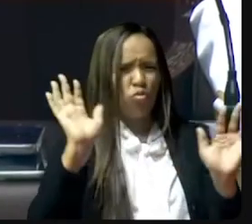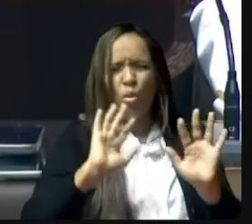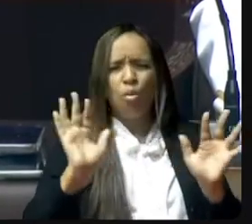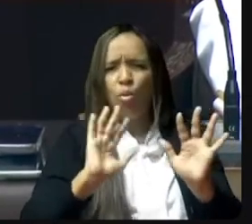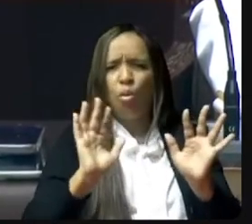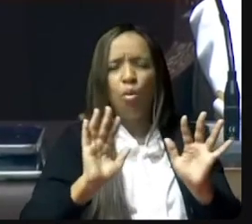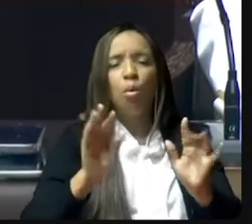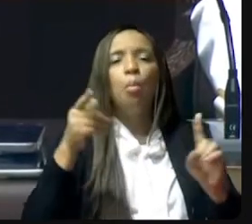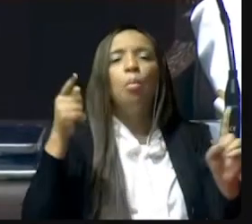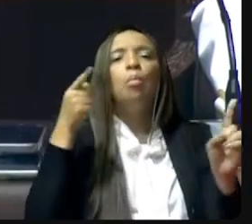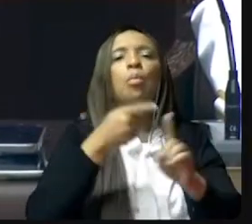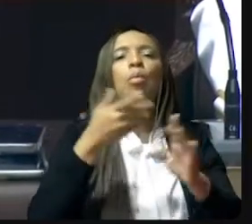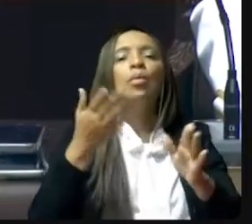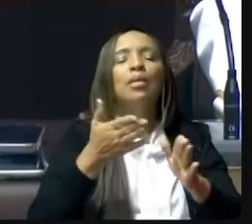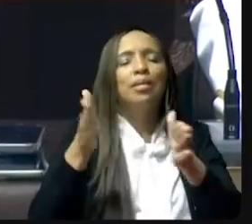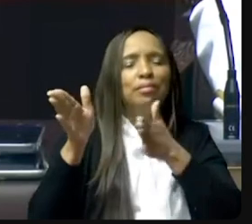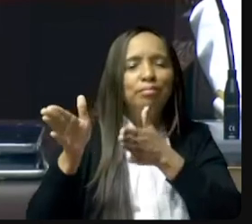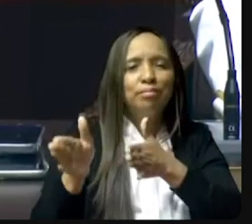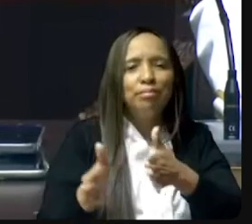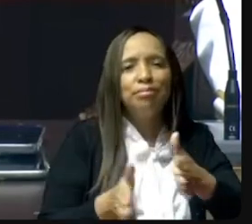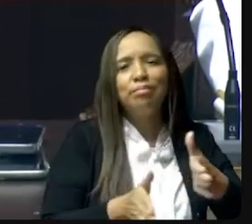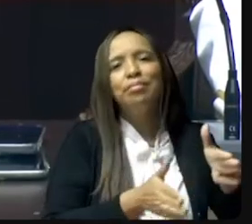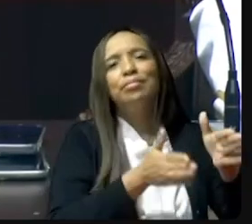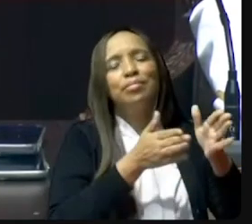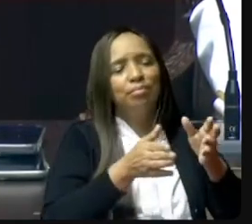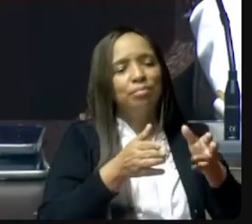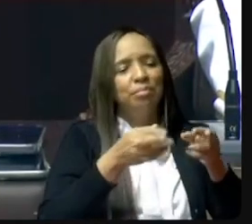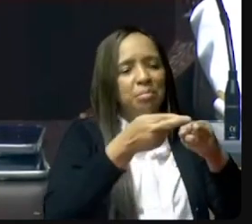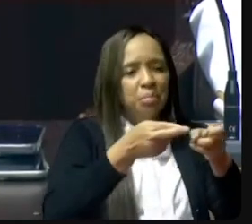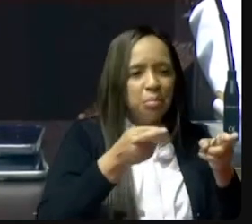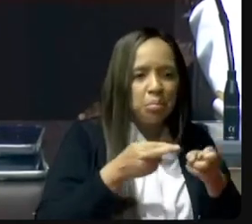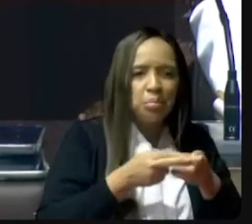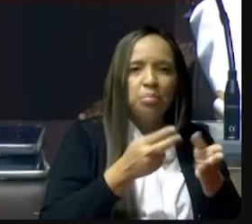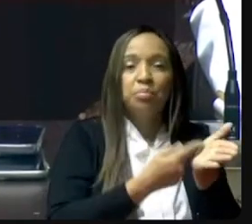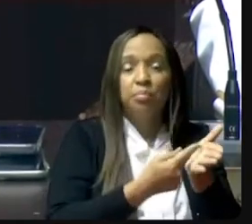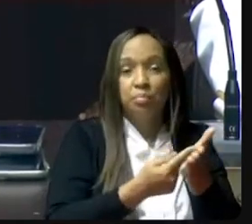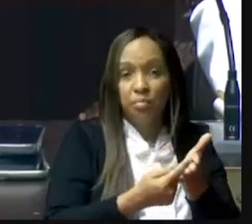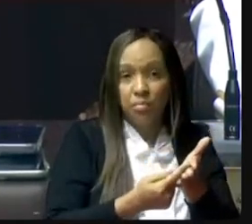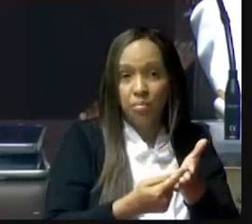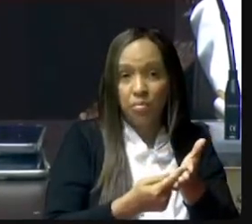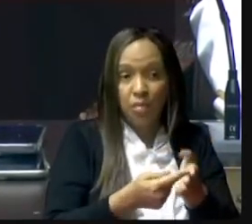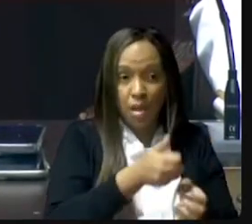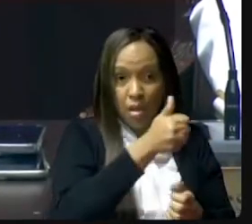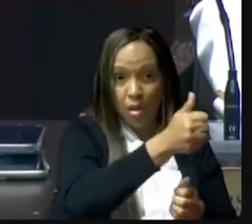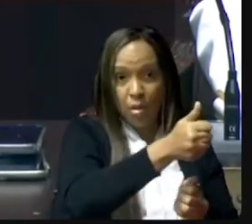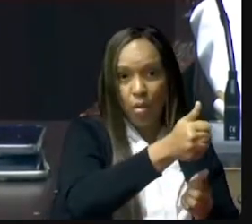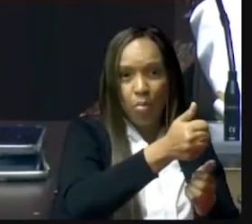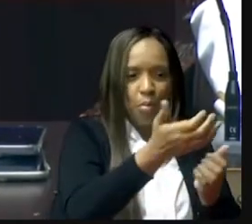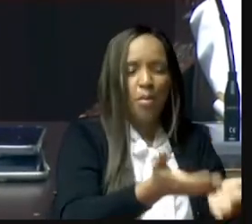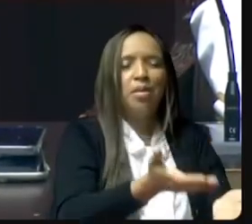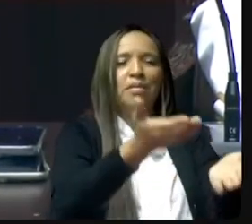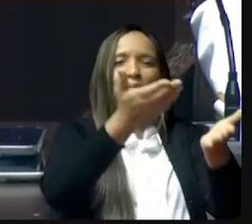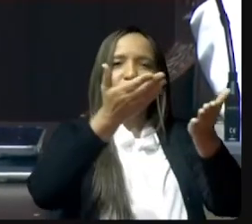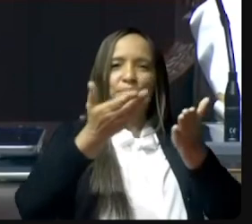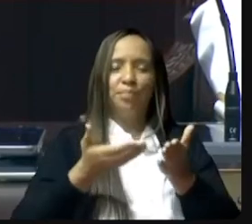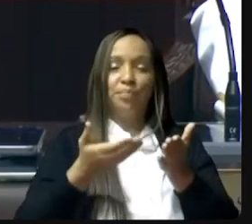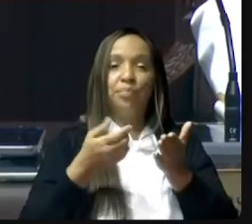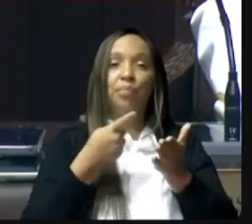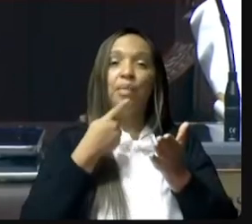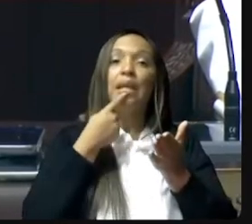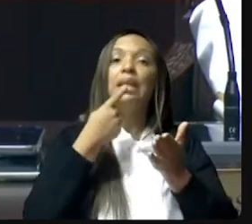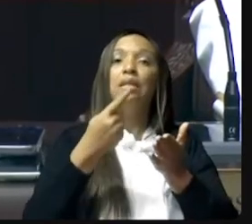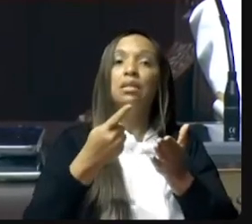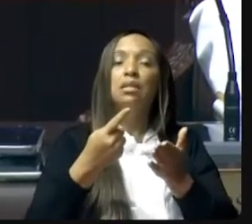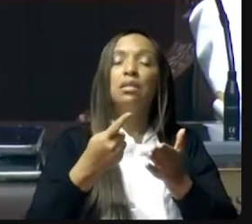si nos traen una propuesta de qué comisiones le corresponderá a cada